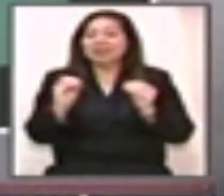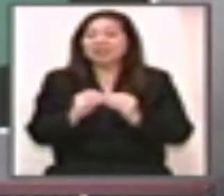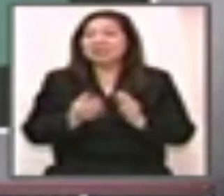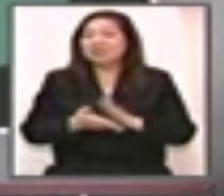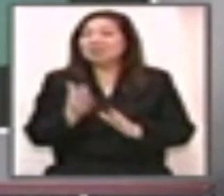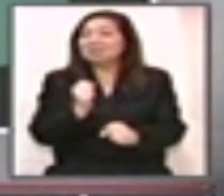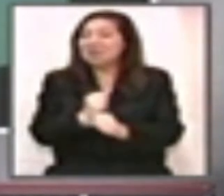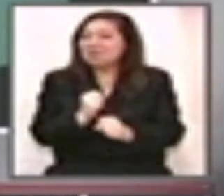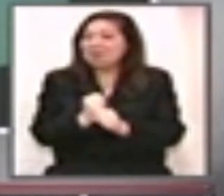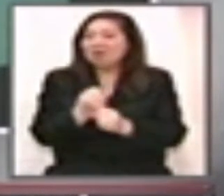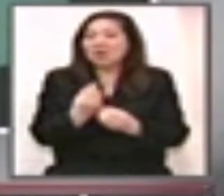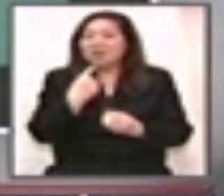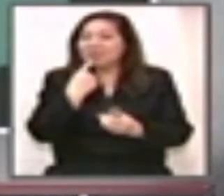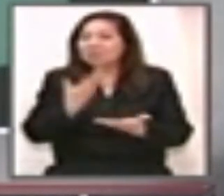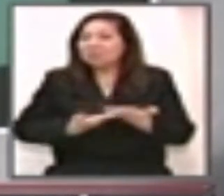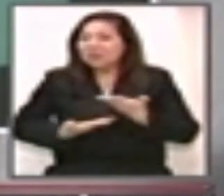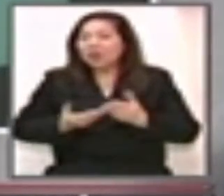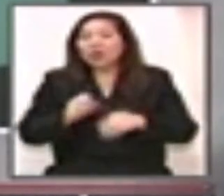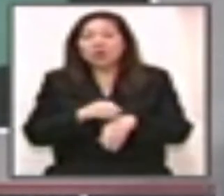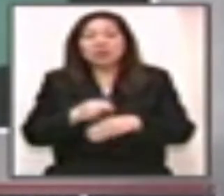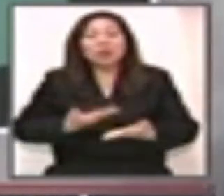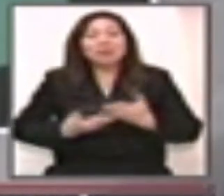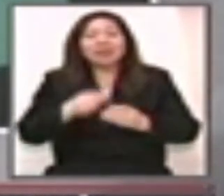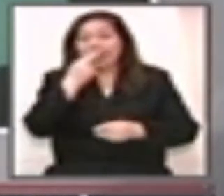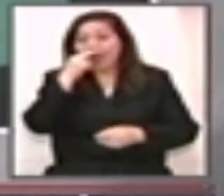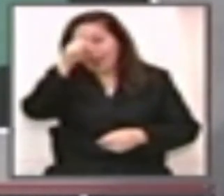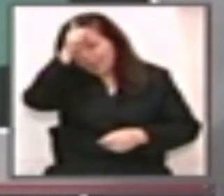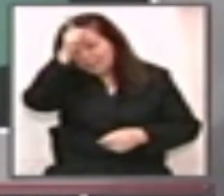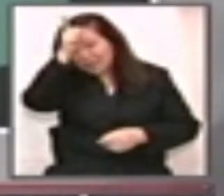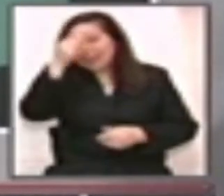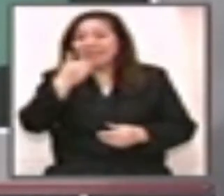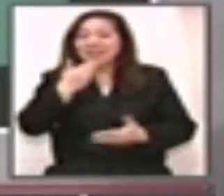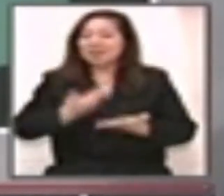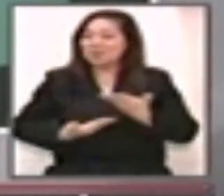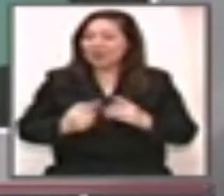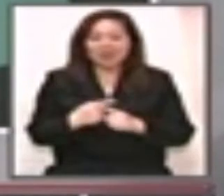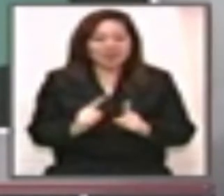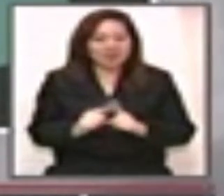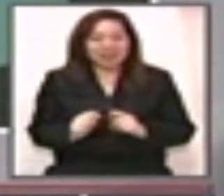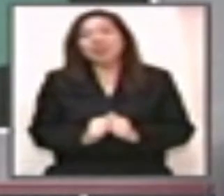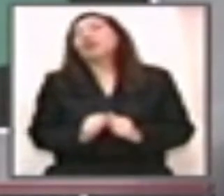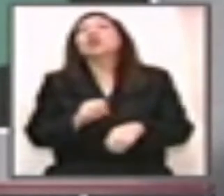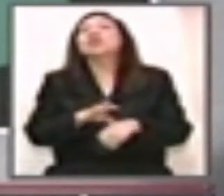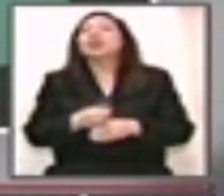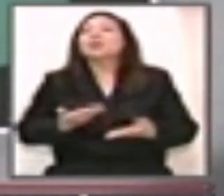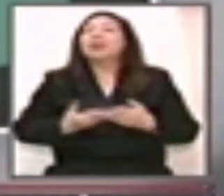Se trabaja, como decía, de la mano con el consejero comercial de Alemania, que atiende este mercado distinto, o con el consejero comercial de Canadá,